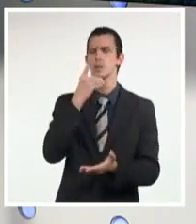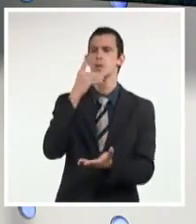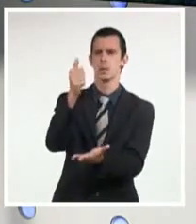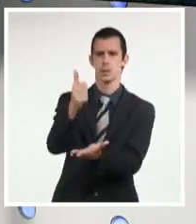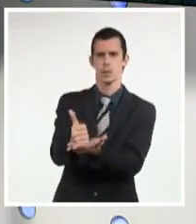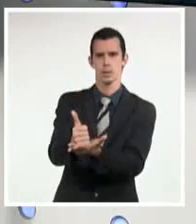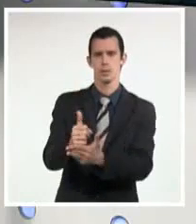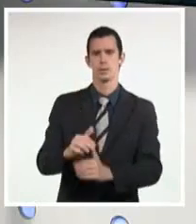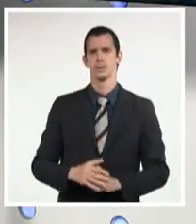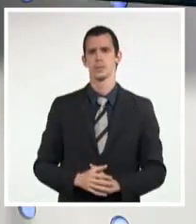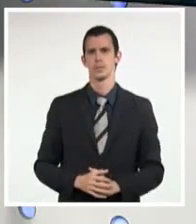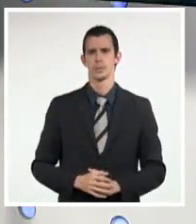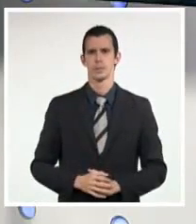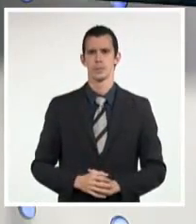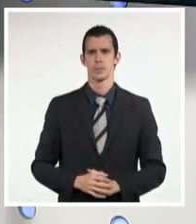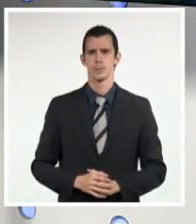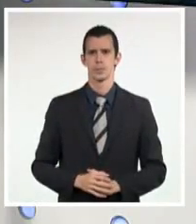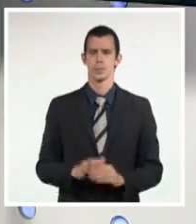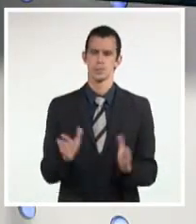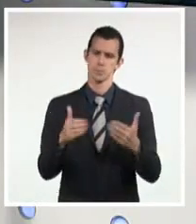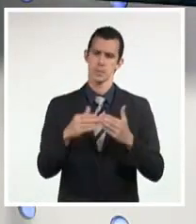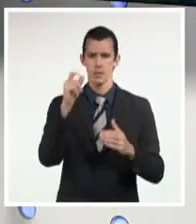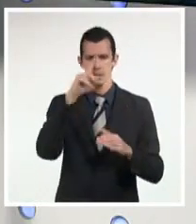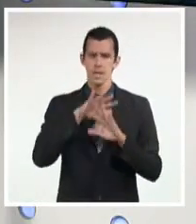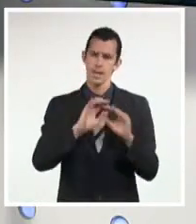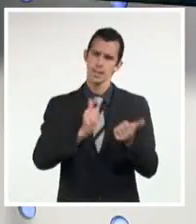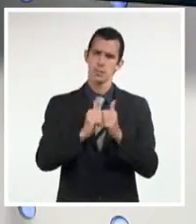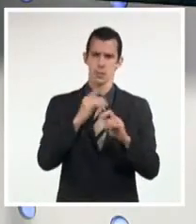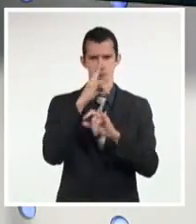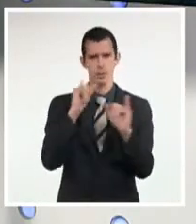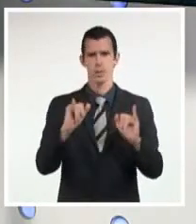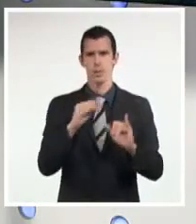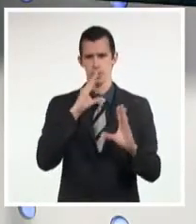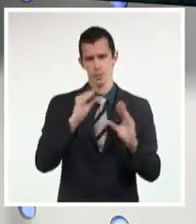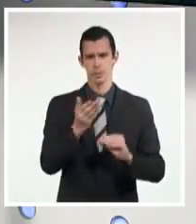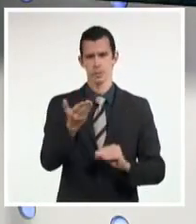federación de ese país así concluye este tiempo dedicado a los deportes en el estelar buenas noches